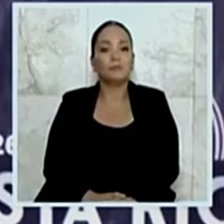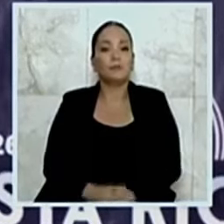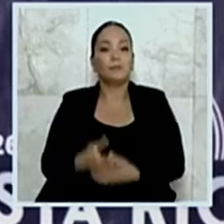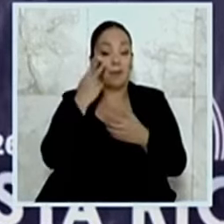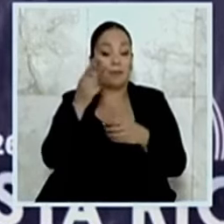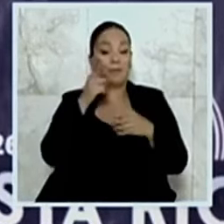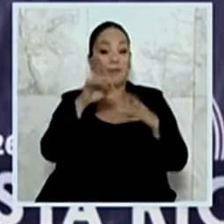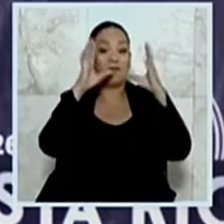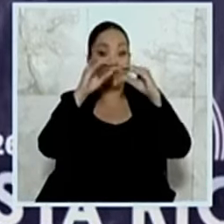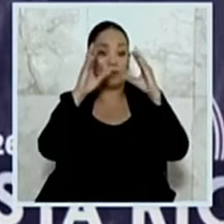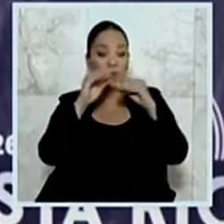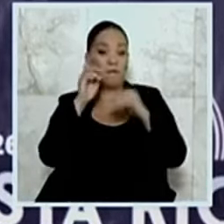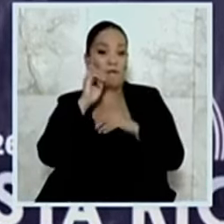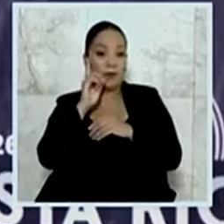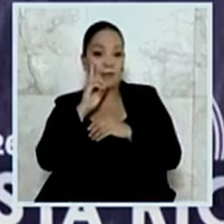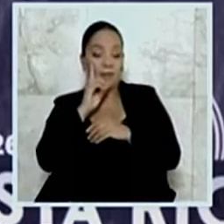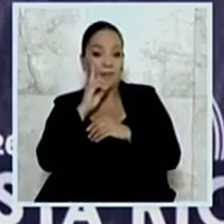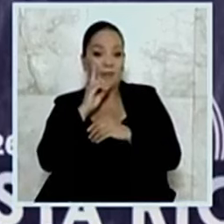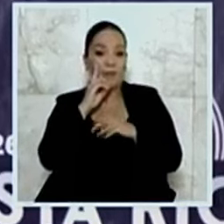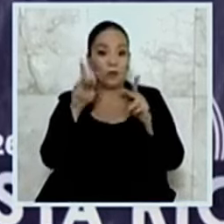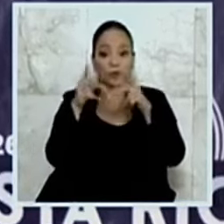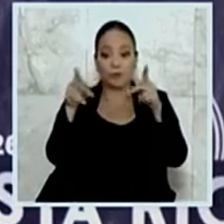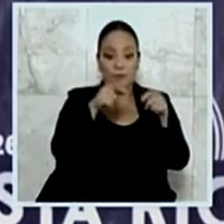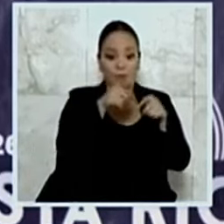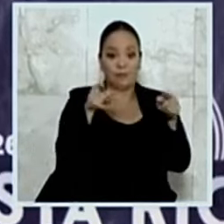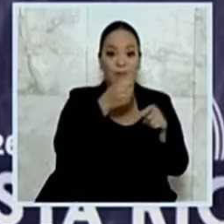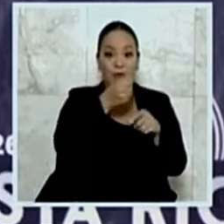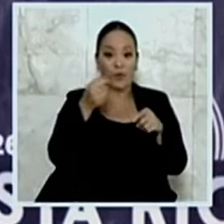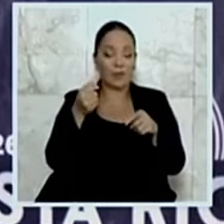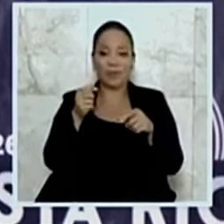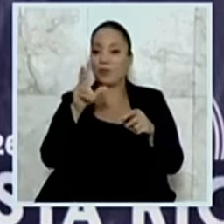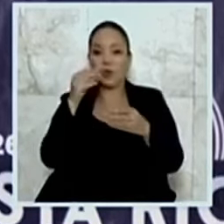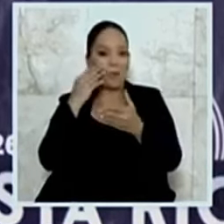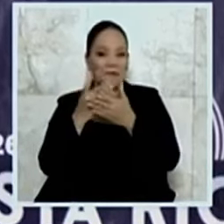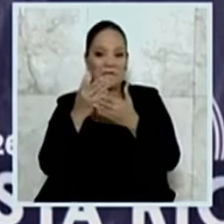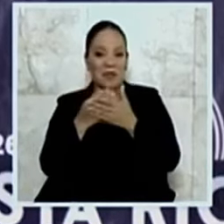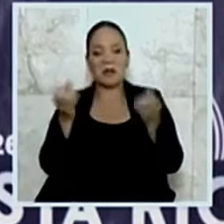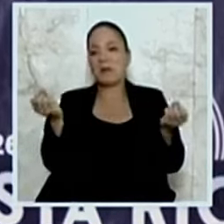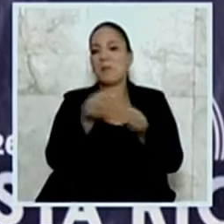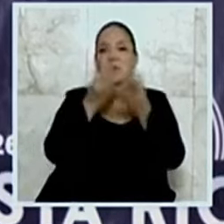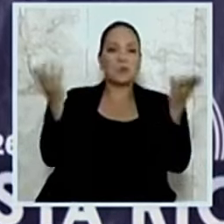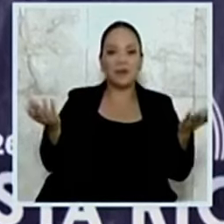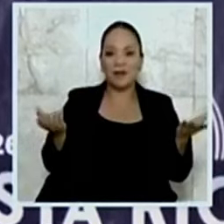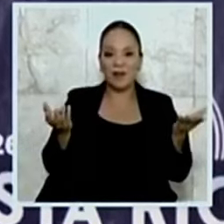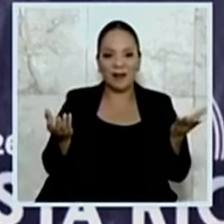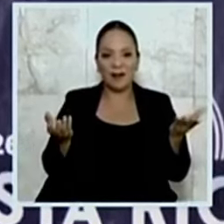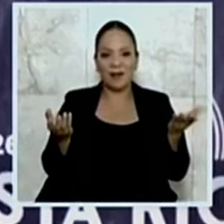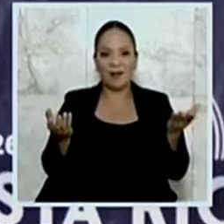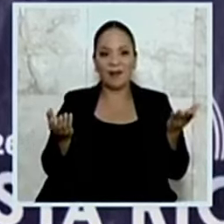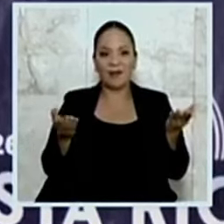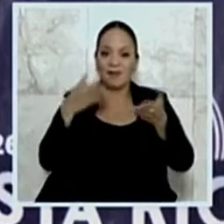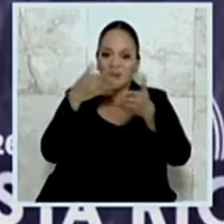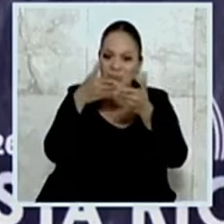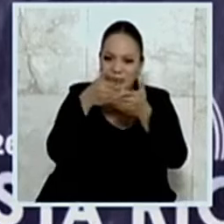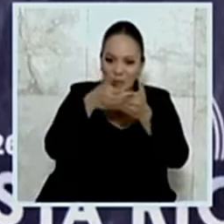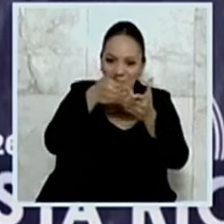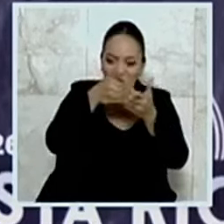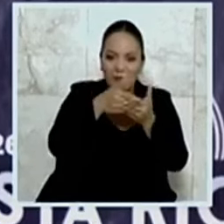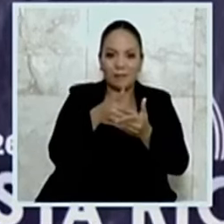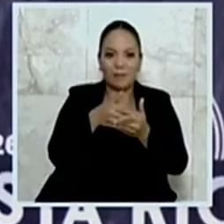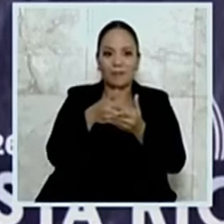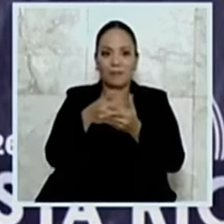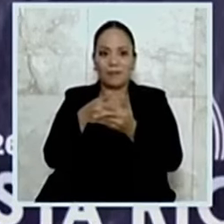o sin propósito, almacenamiento de droga falsamente. Entonces, en base a esta información falsa,